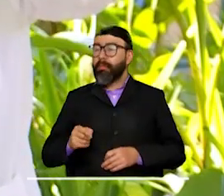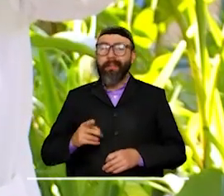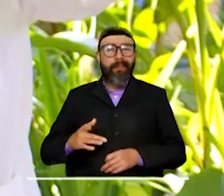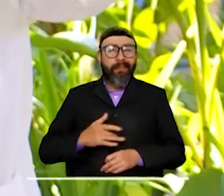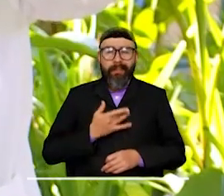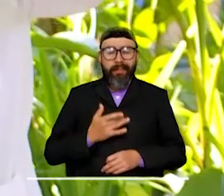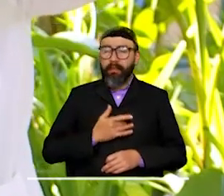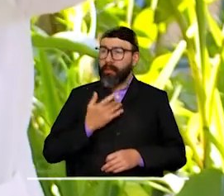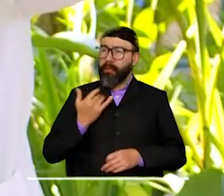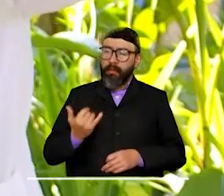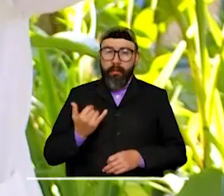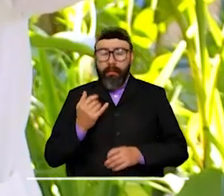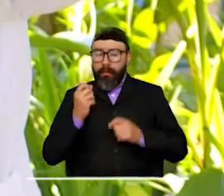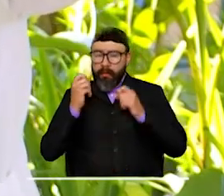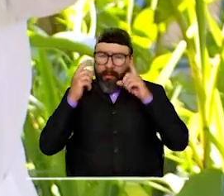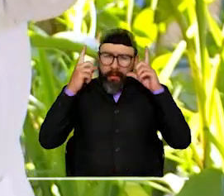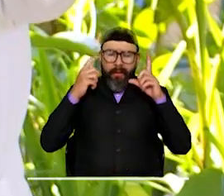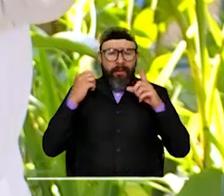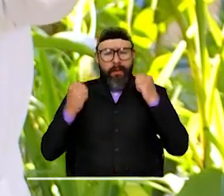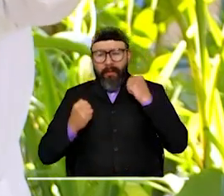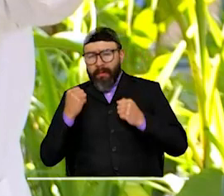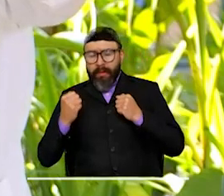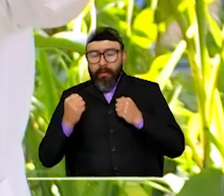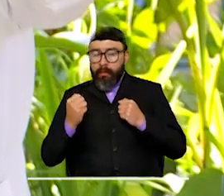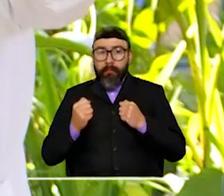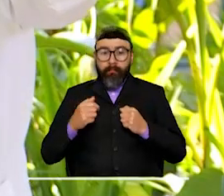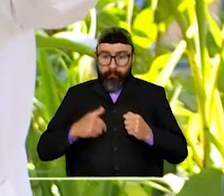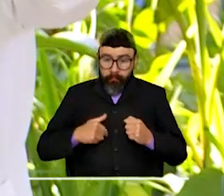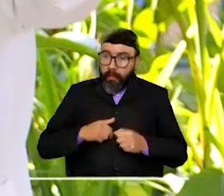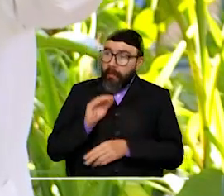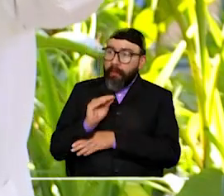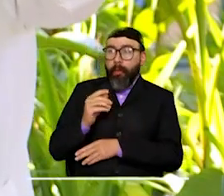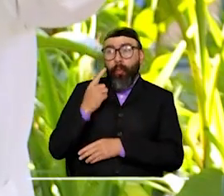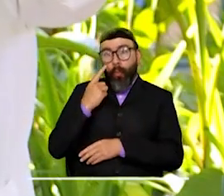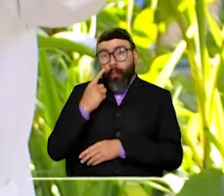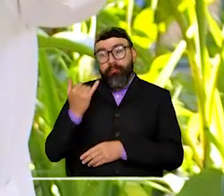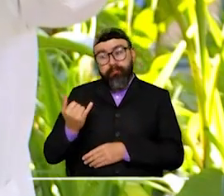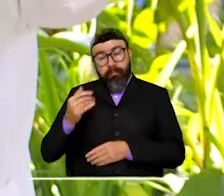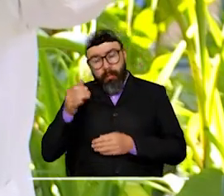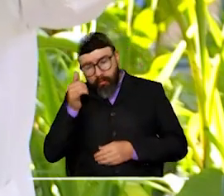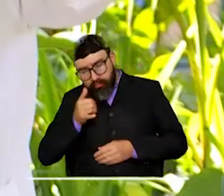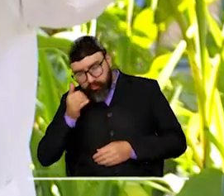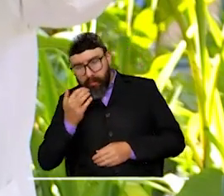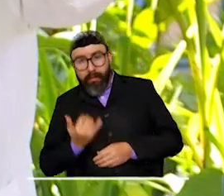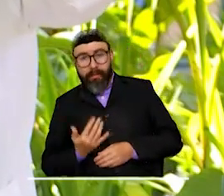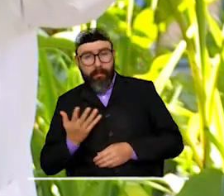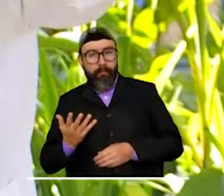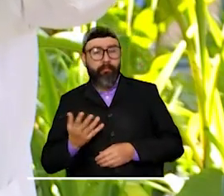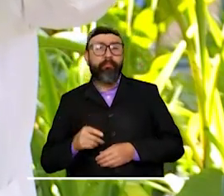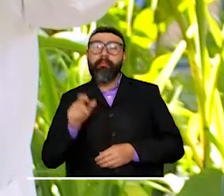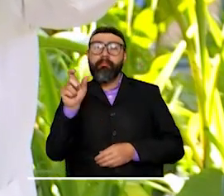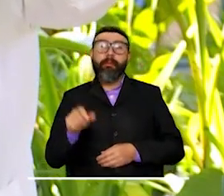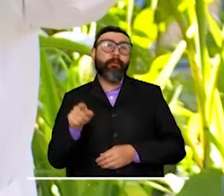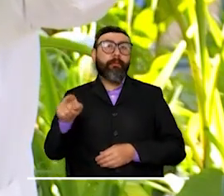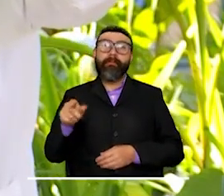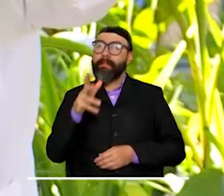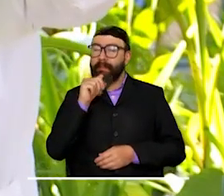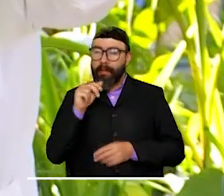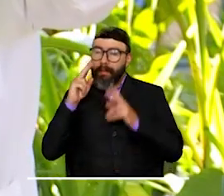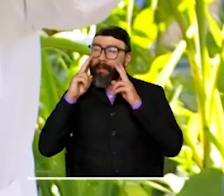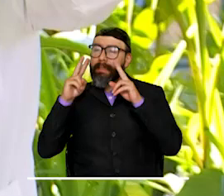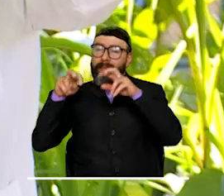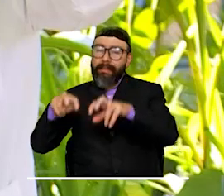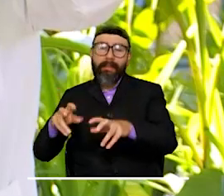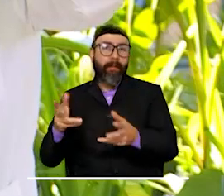una alarma, un bombillito que nos está diciendo, pues vaya, estudia eso, que fue lo que no le hicieron al paciente.